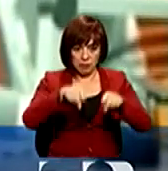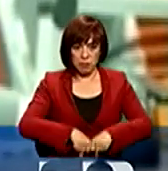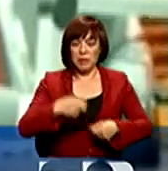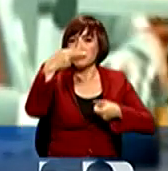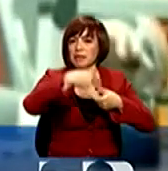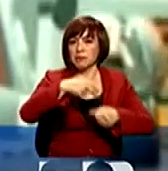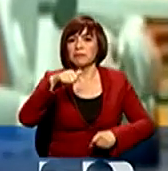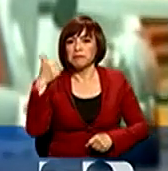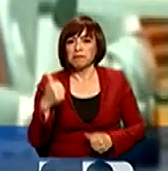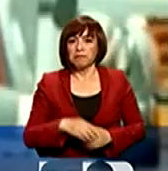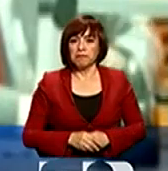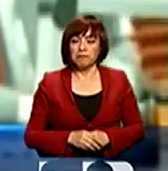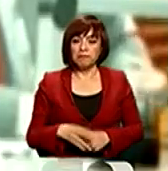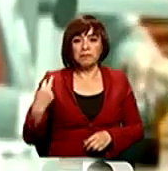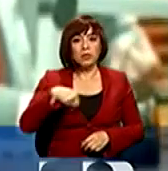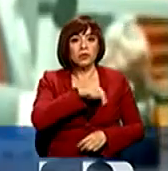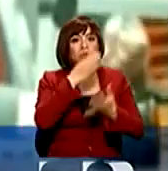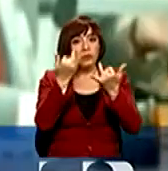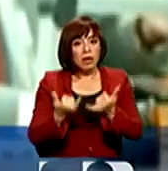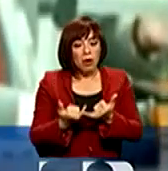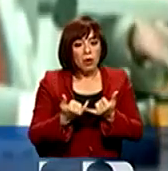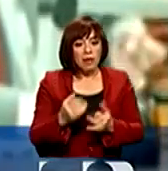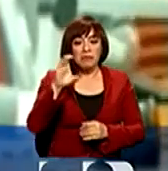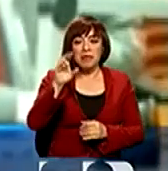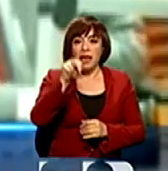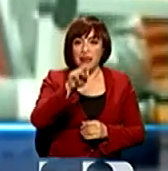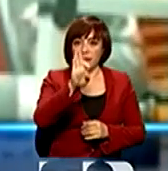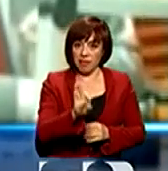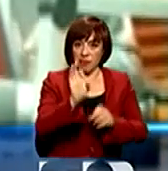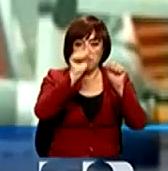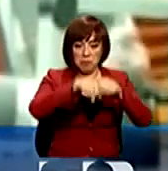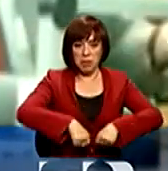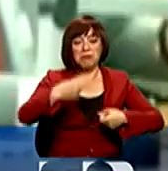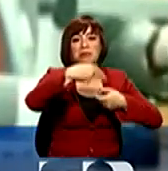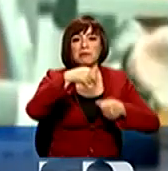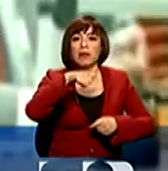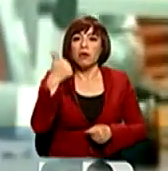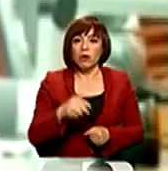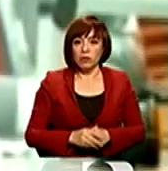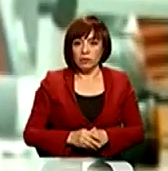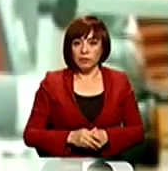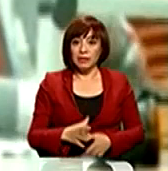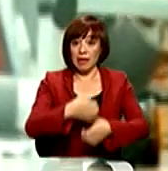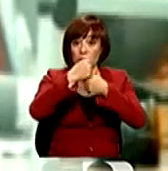obtener. Vamos a concesionar CNT, vamos a concesionar Seguro Sucre, vamos a concesionar empresas eléctricas,